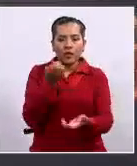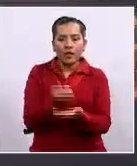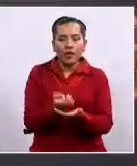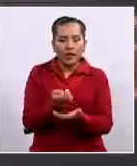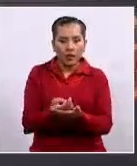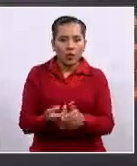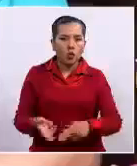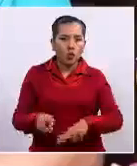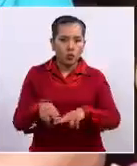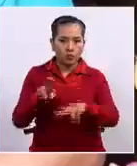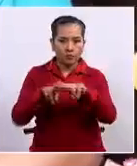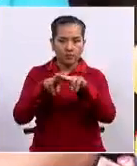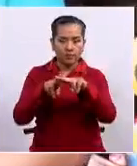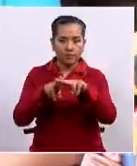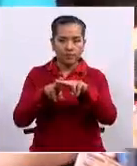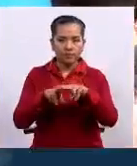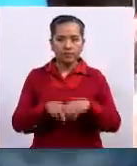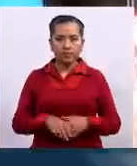economía.